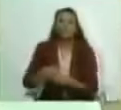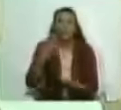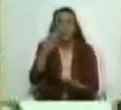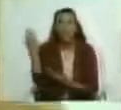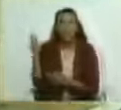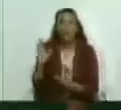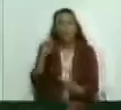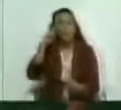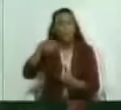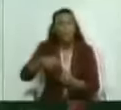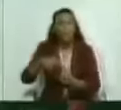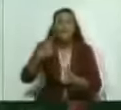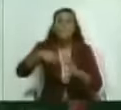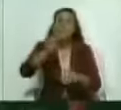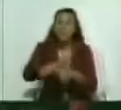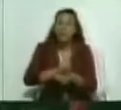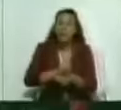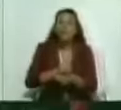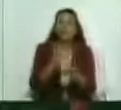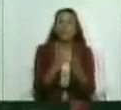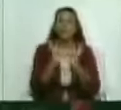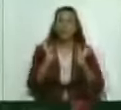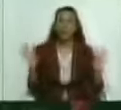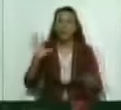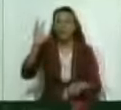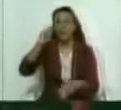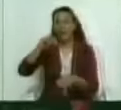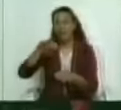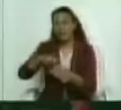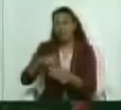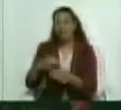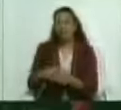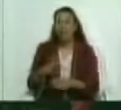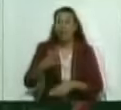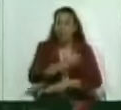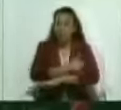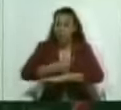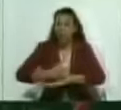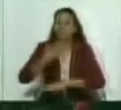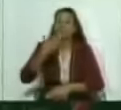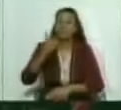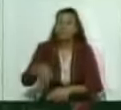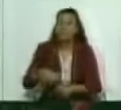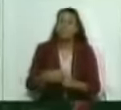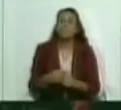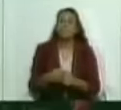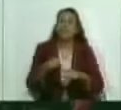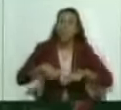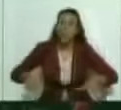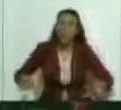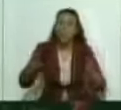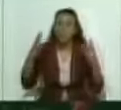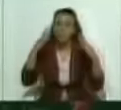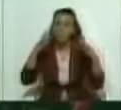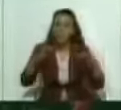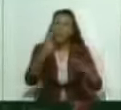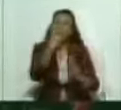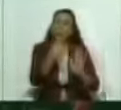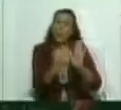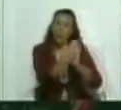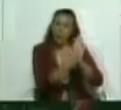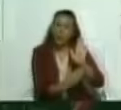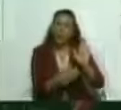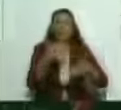a los rectores principales del Consejo Nacional Electoral, la Junta Directiva también presente en estos espacios para cumplir con